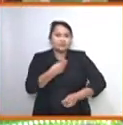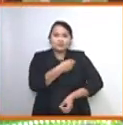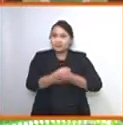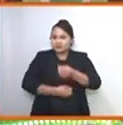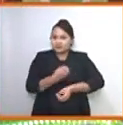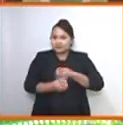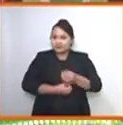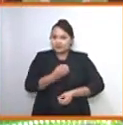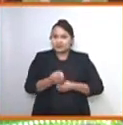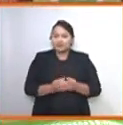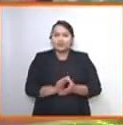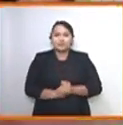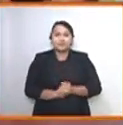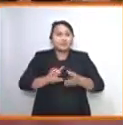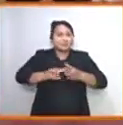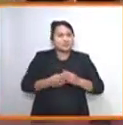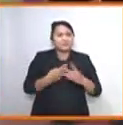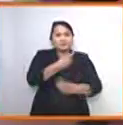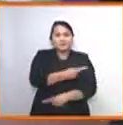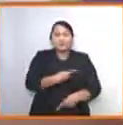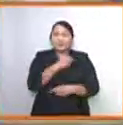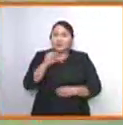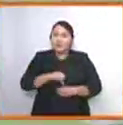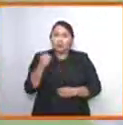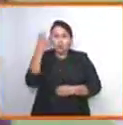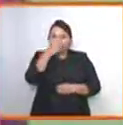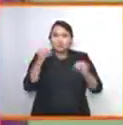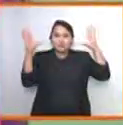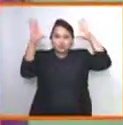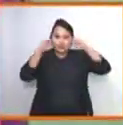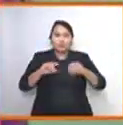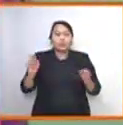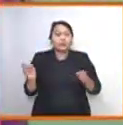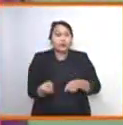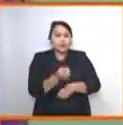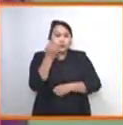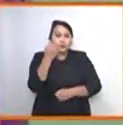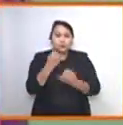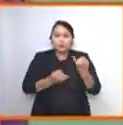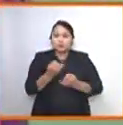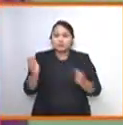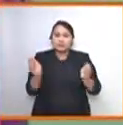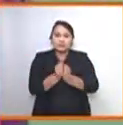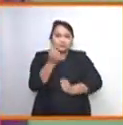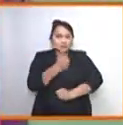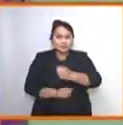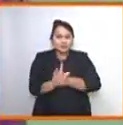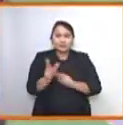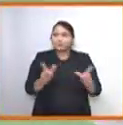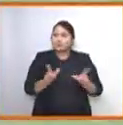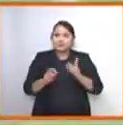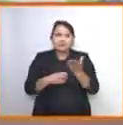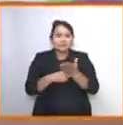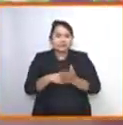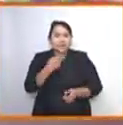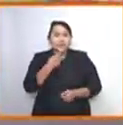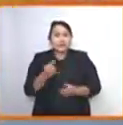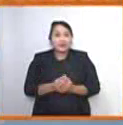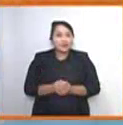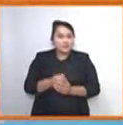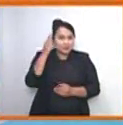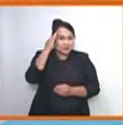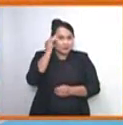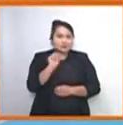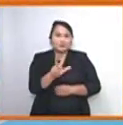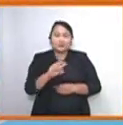nuestros procesos. Comenzamos la diversión de esta noche pegando y ganando junto a Pega 3. Con tu boleto en mano, mucha suerte. Acompáñame a recibir los tres